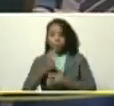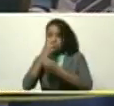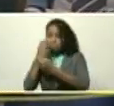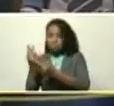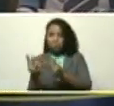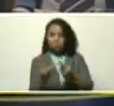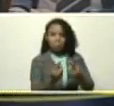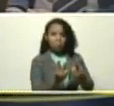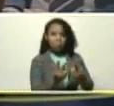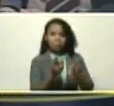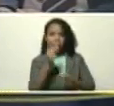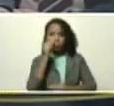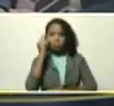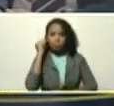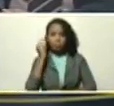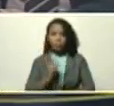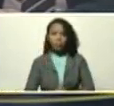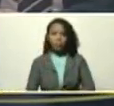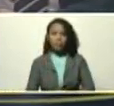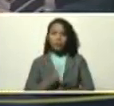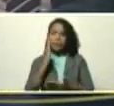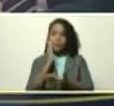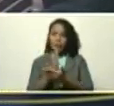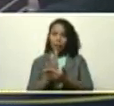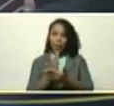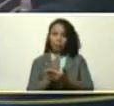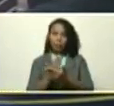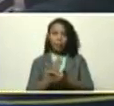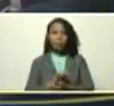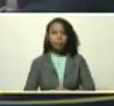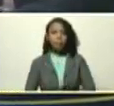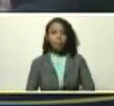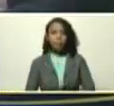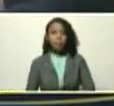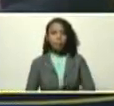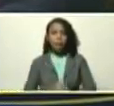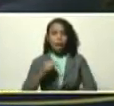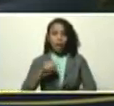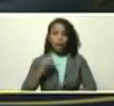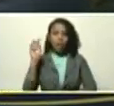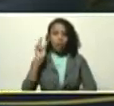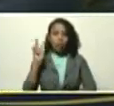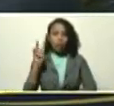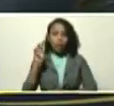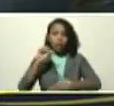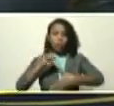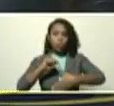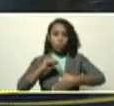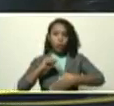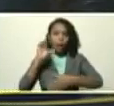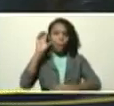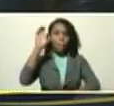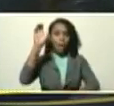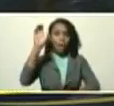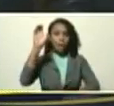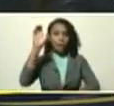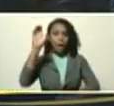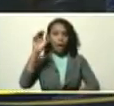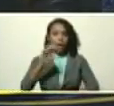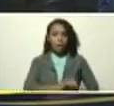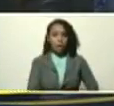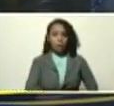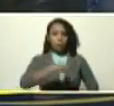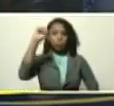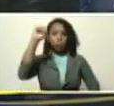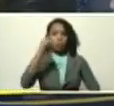Bienvenidos, bienvenida siempre a Venezuela, a Sudamérica, a la patria de los